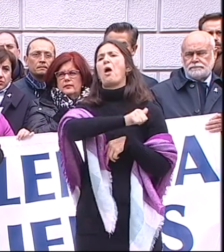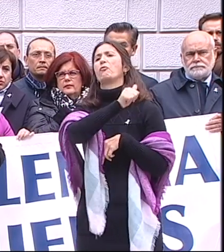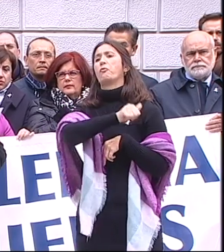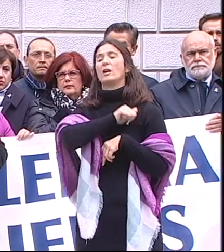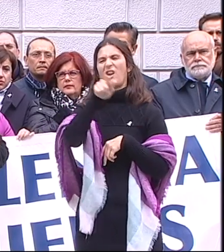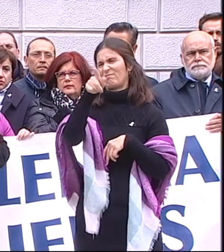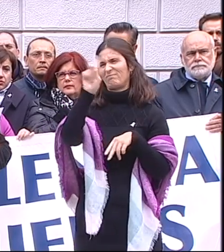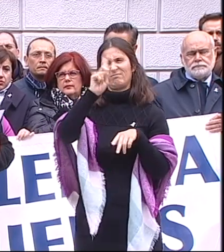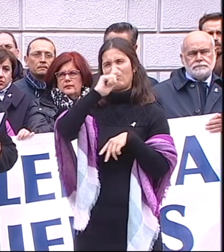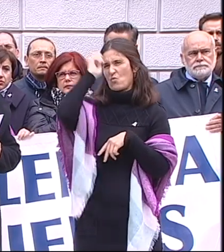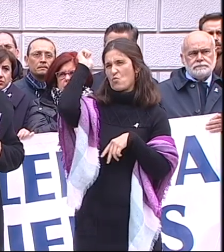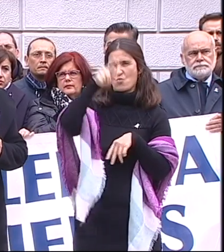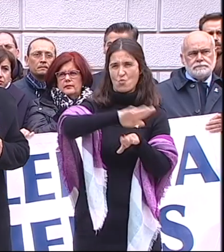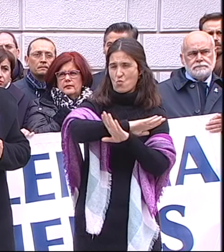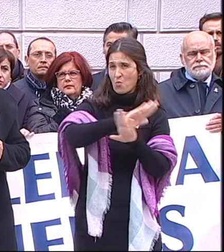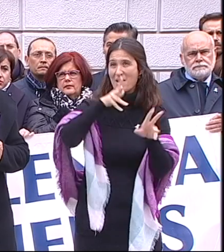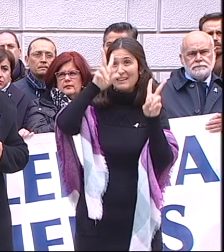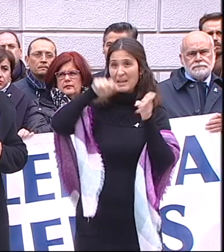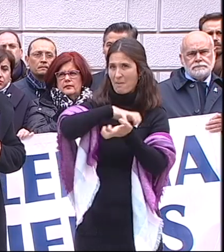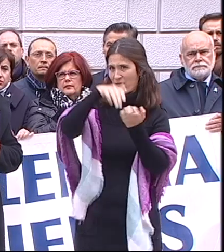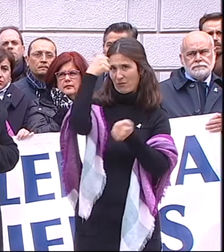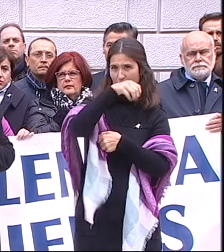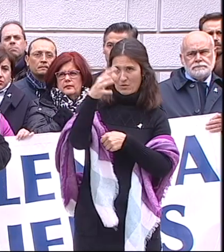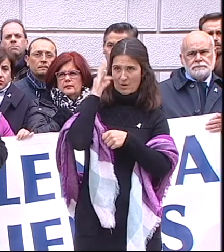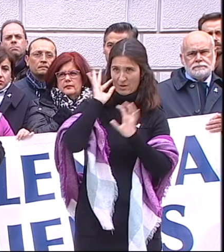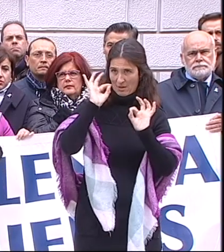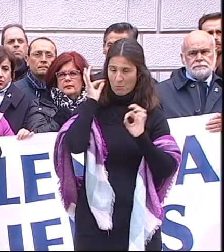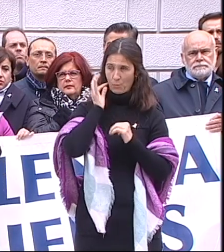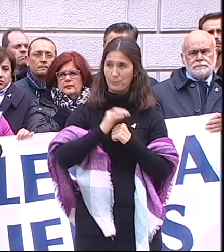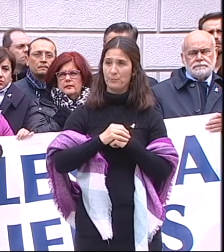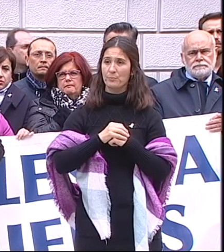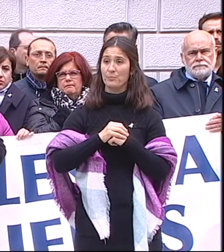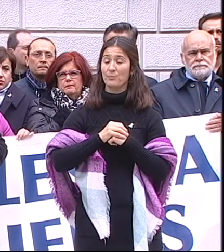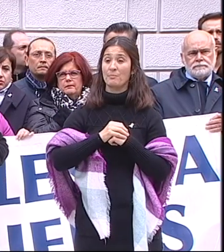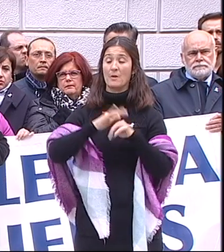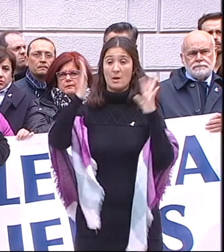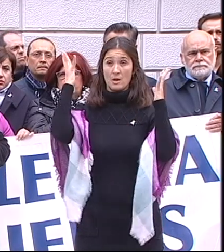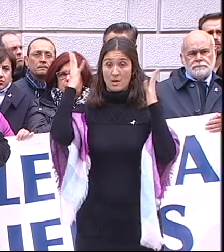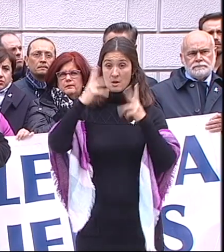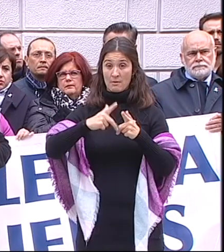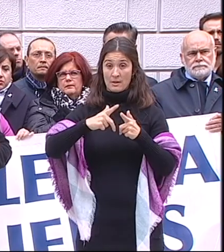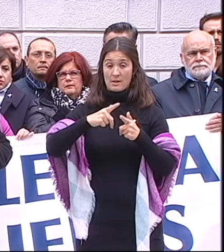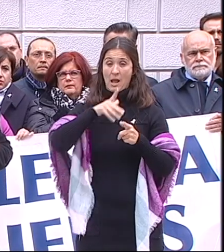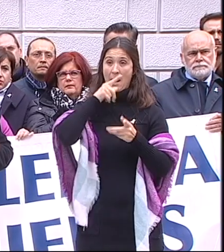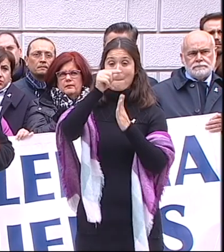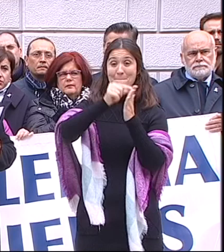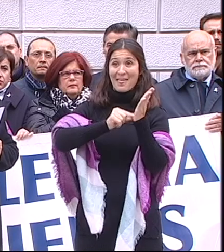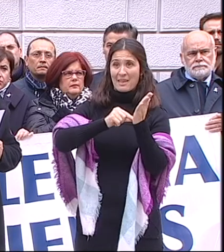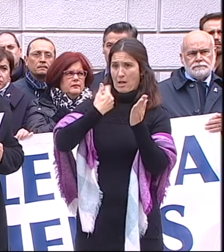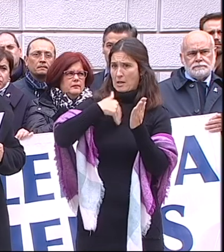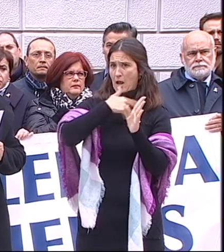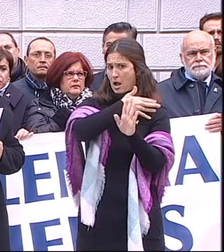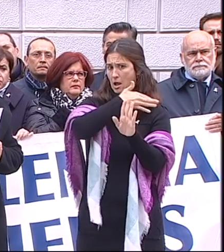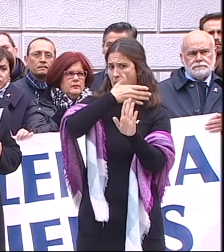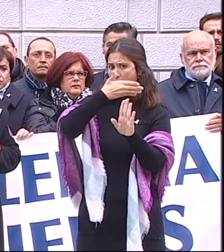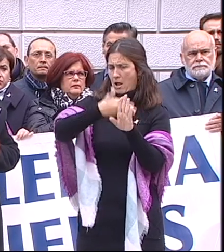denuncias falsas en materia de violencia sobre la mujer. El balance de la aplicación de las medidas ya